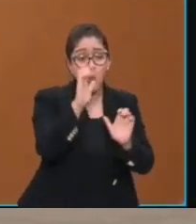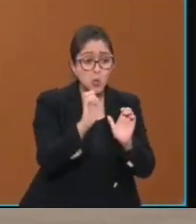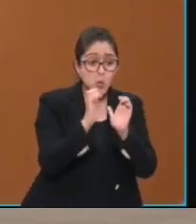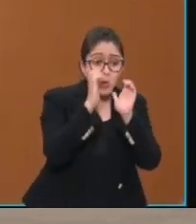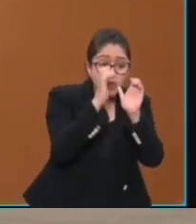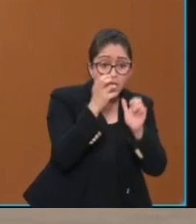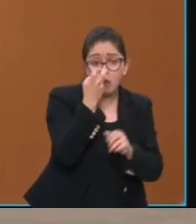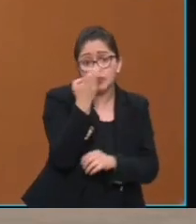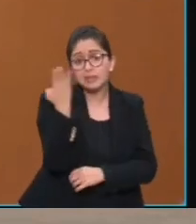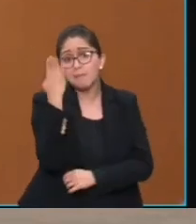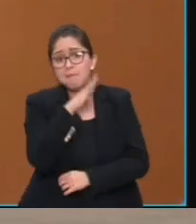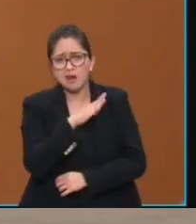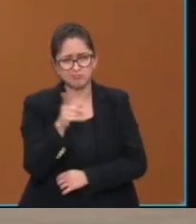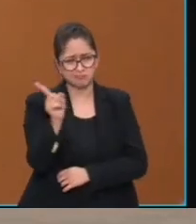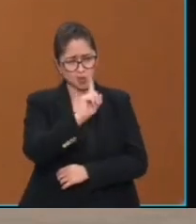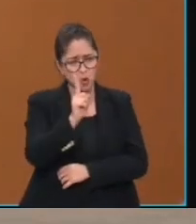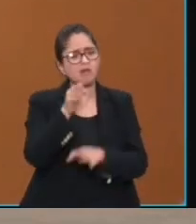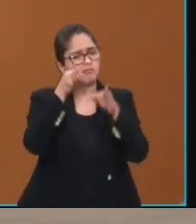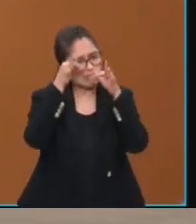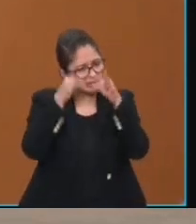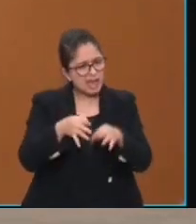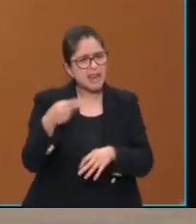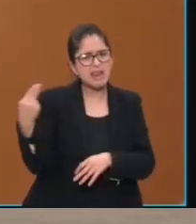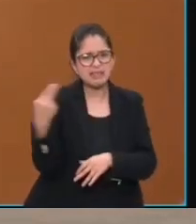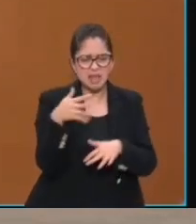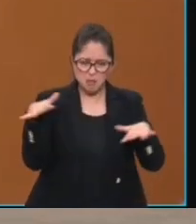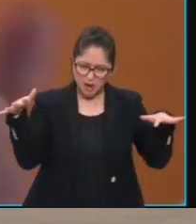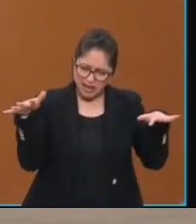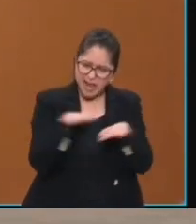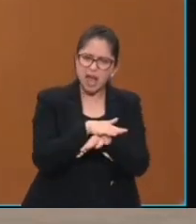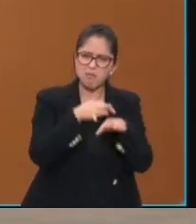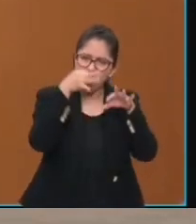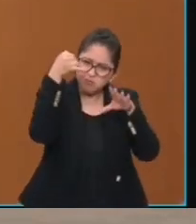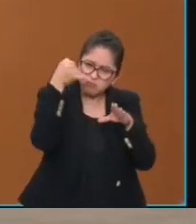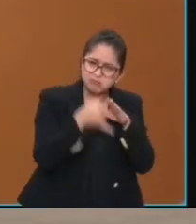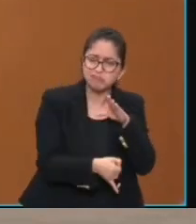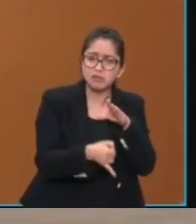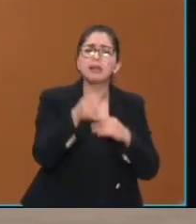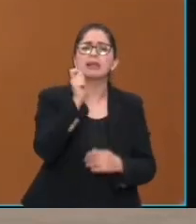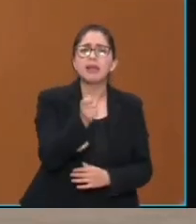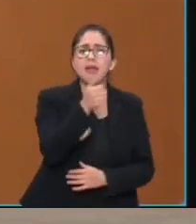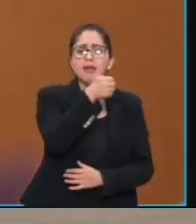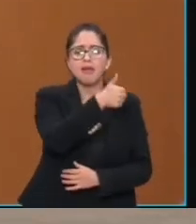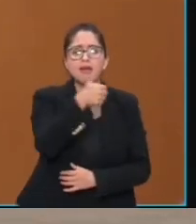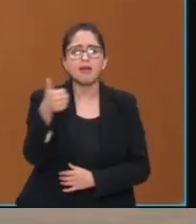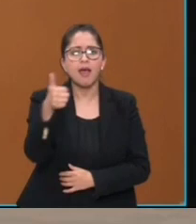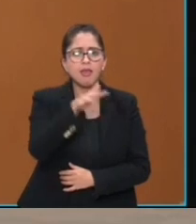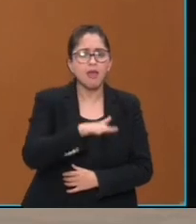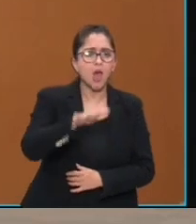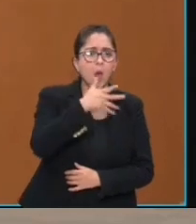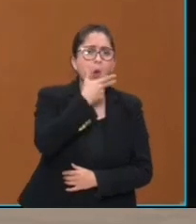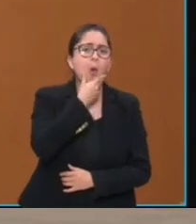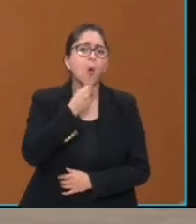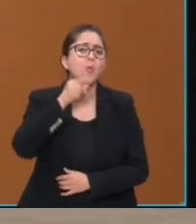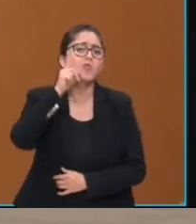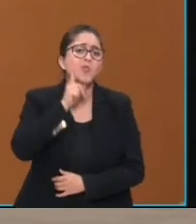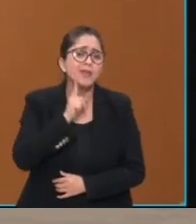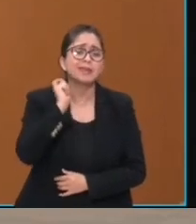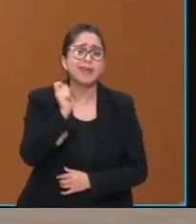no, se necesita una verdadera transformación en donde cada una de nosotras y de nosotros